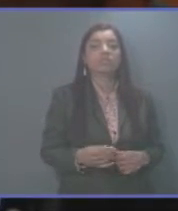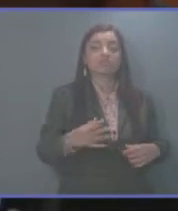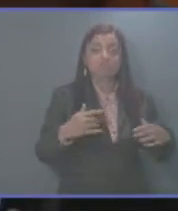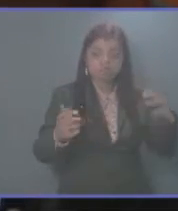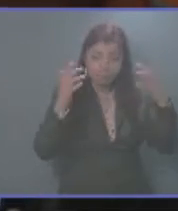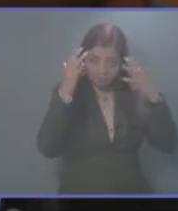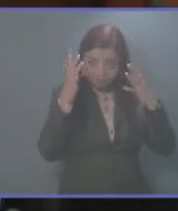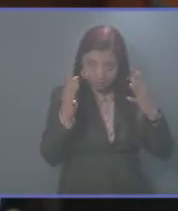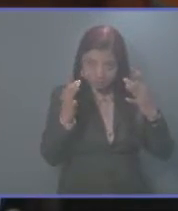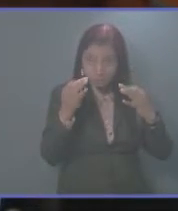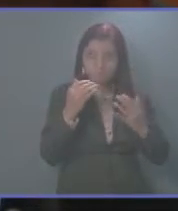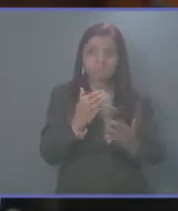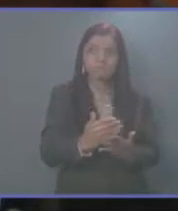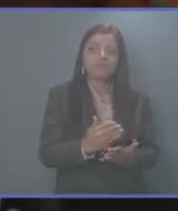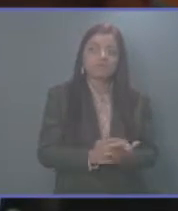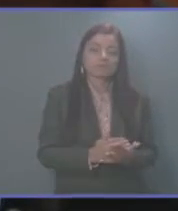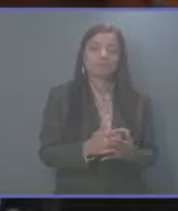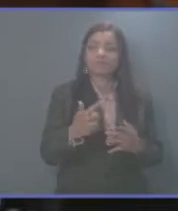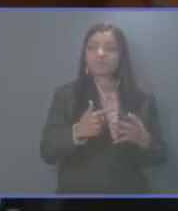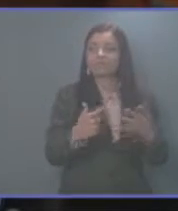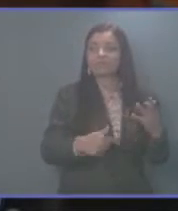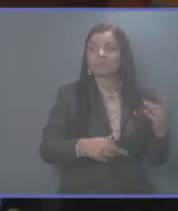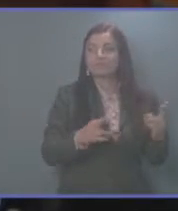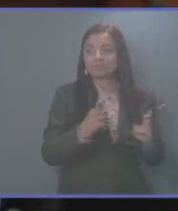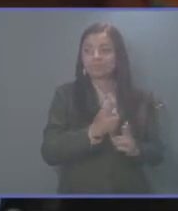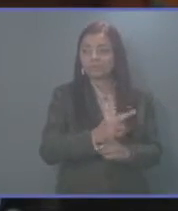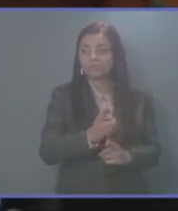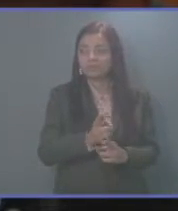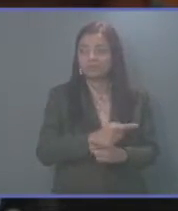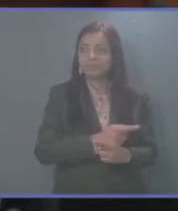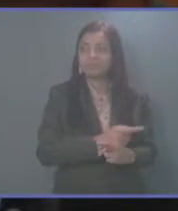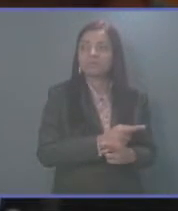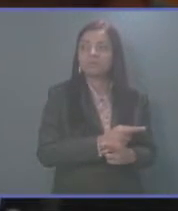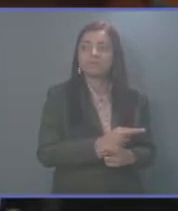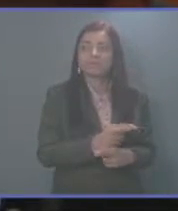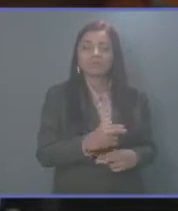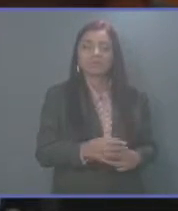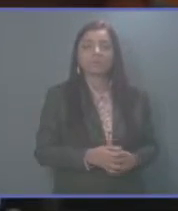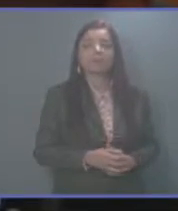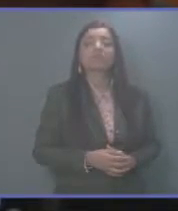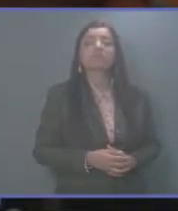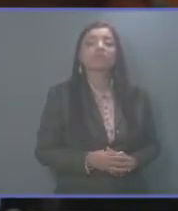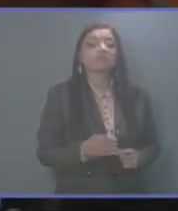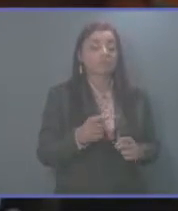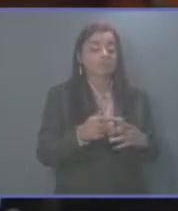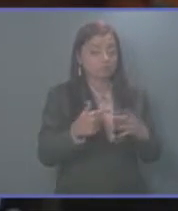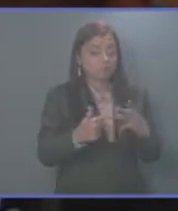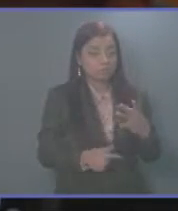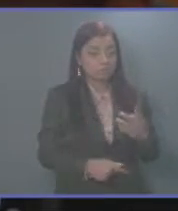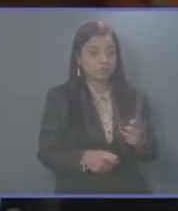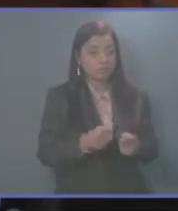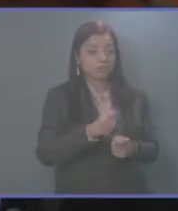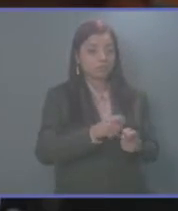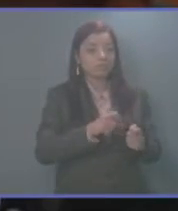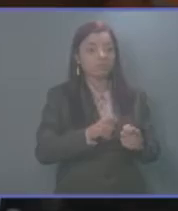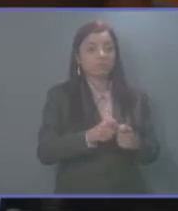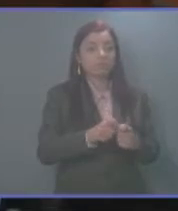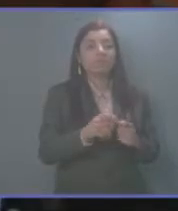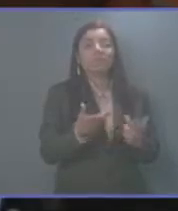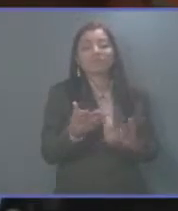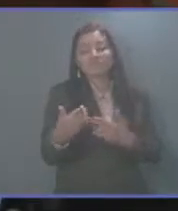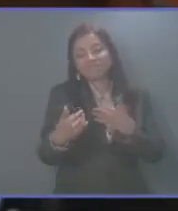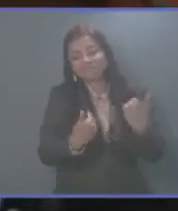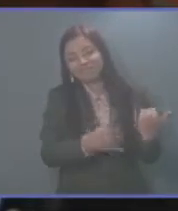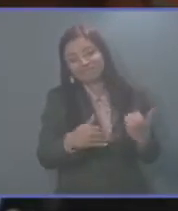Decreta las siguientes: reformas a la ley especial para la regulación y control de las